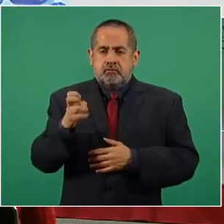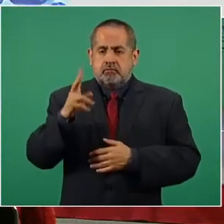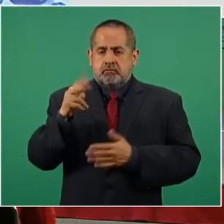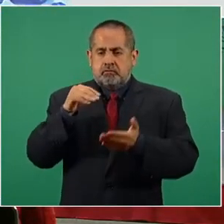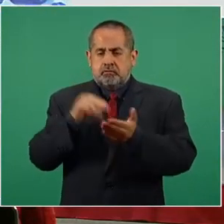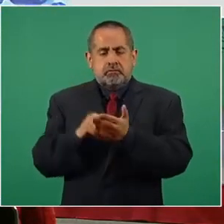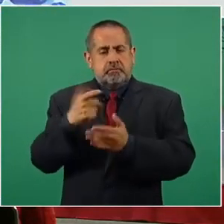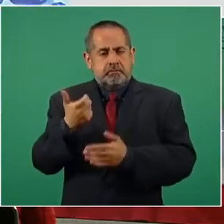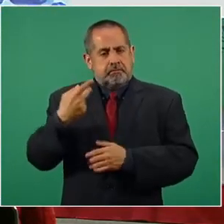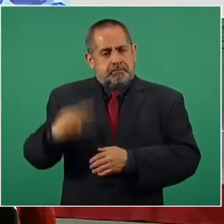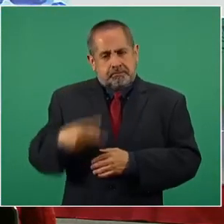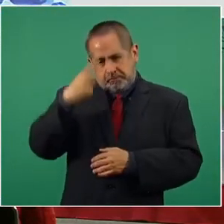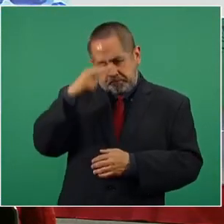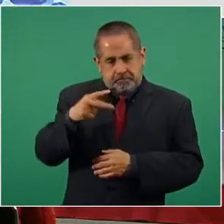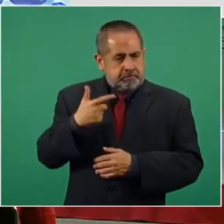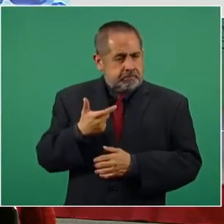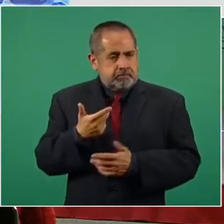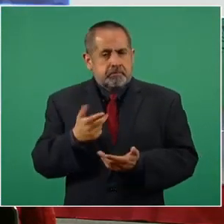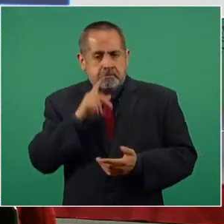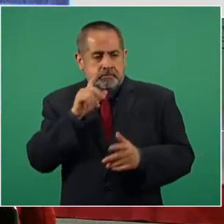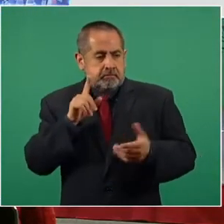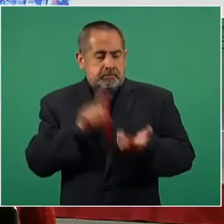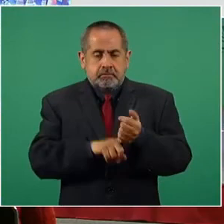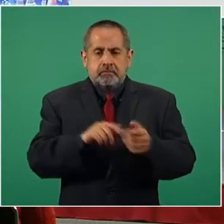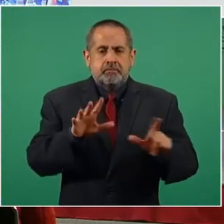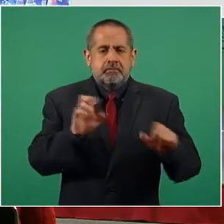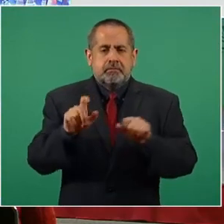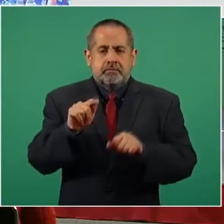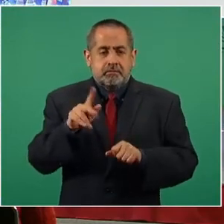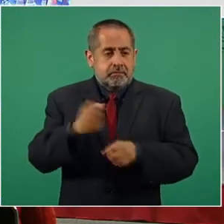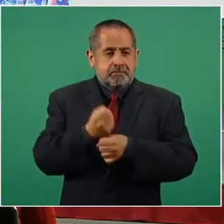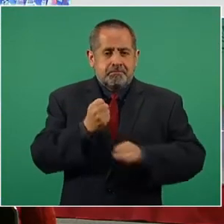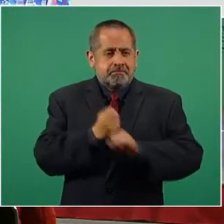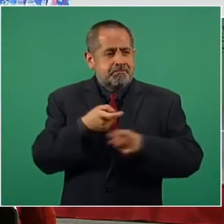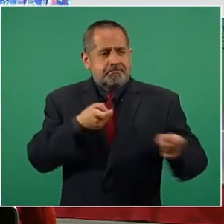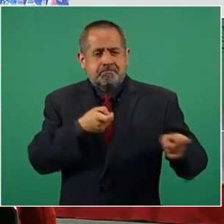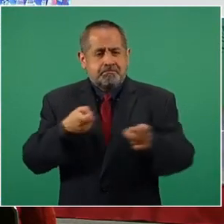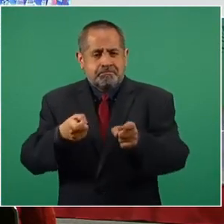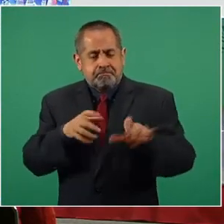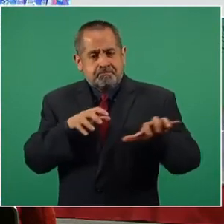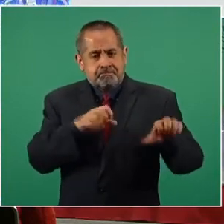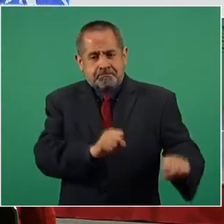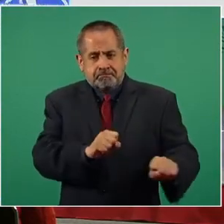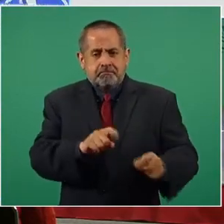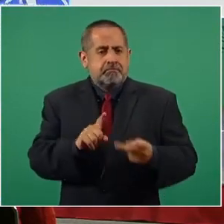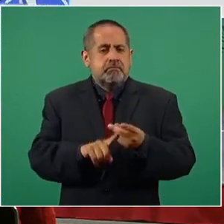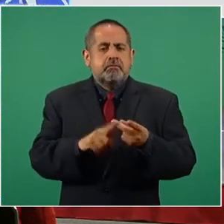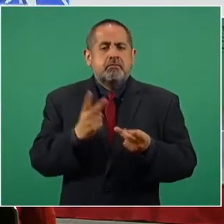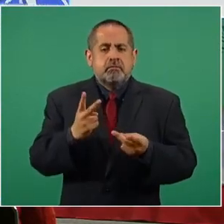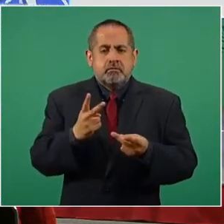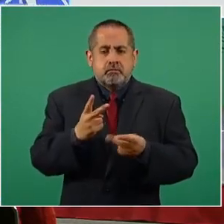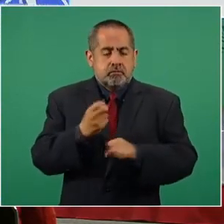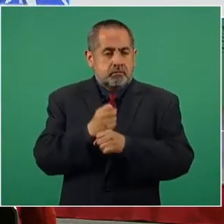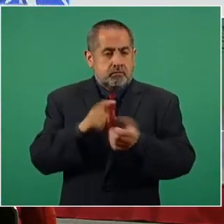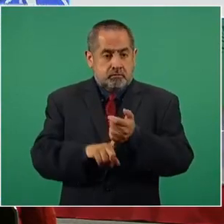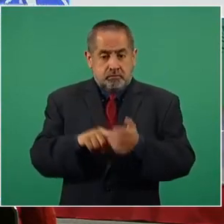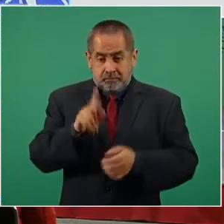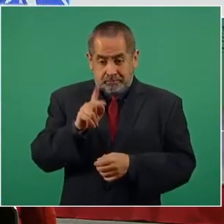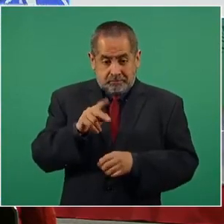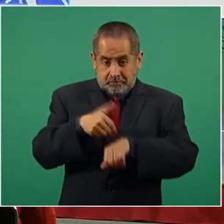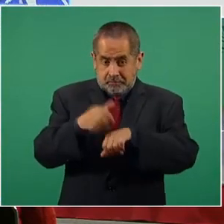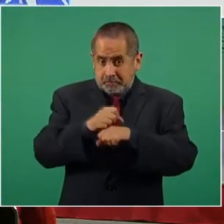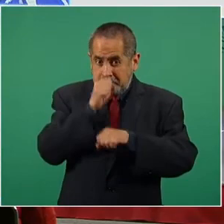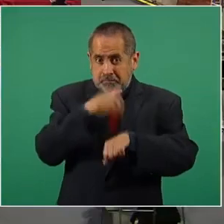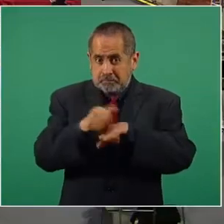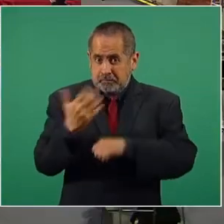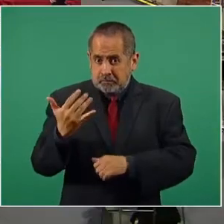6,402,000 pesos mexicanos, así como 769 armas de fuego, dentro de las cuales destacan 2 bar calibre 50.